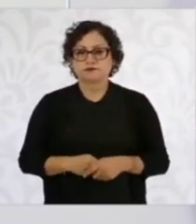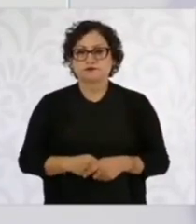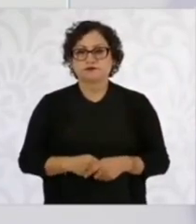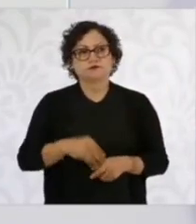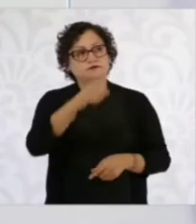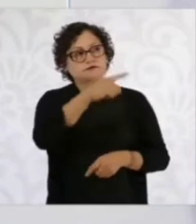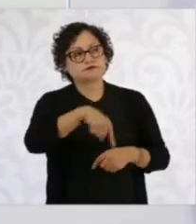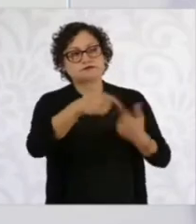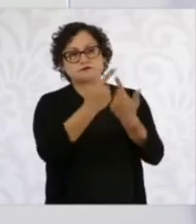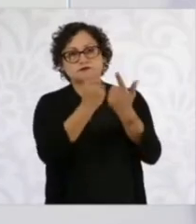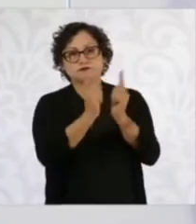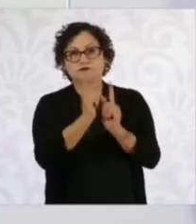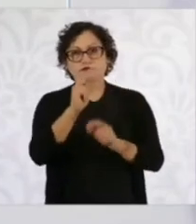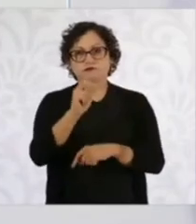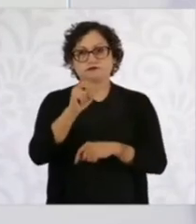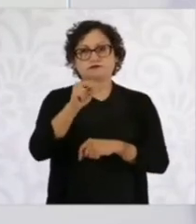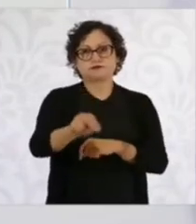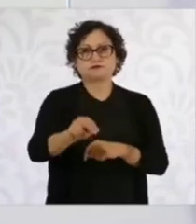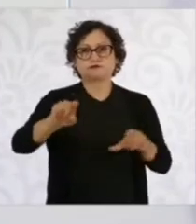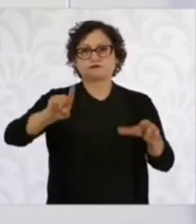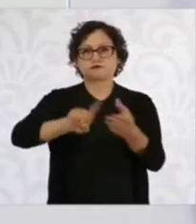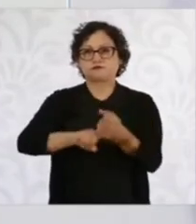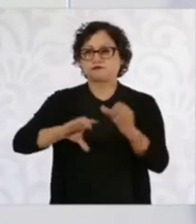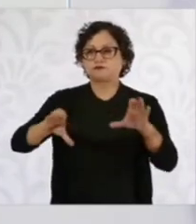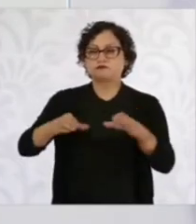vota el PAN a favor en lo general.